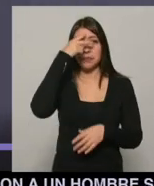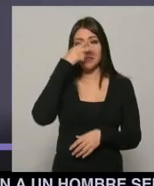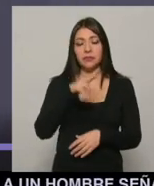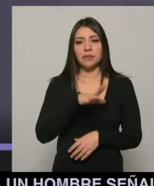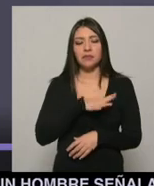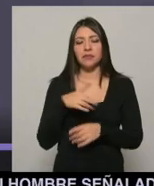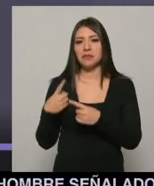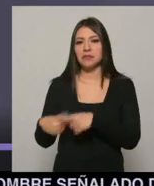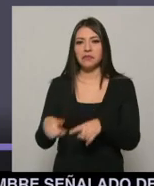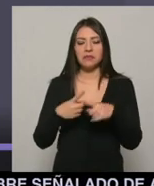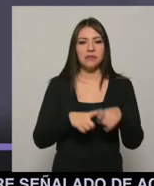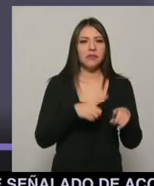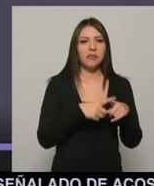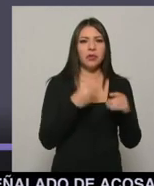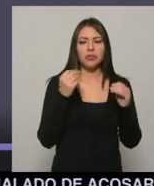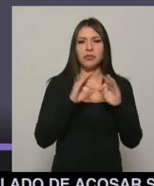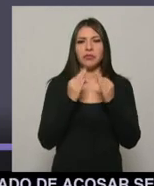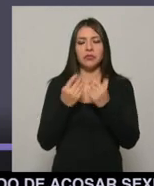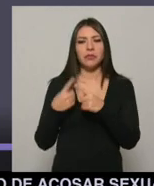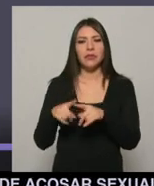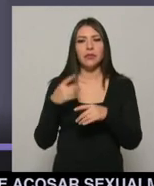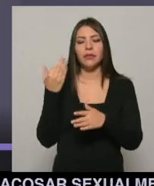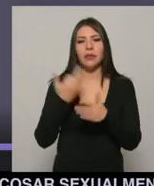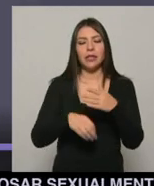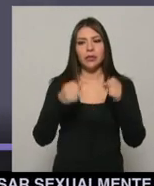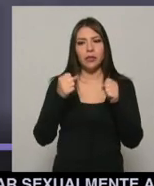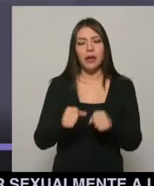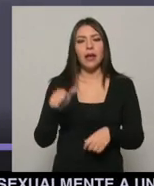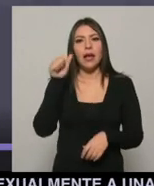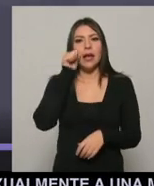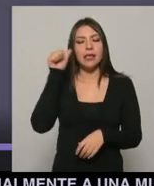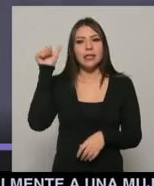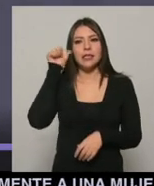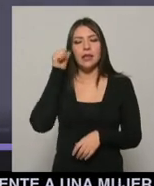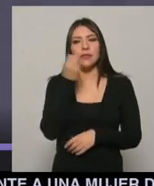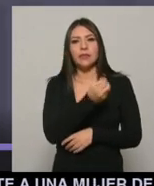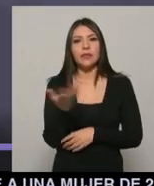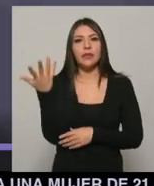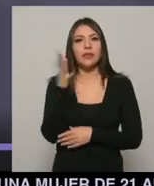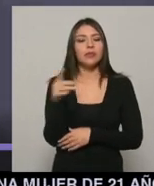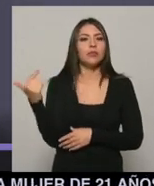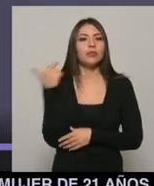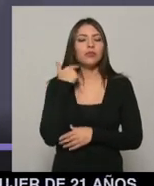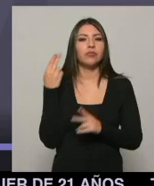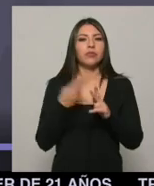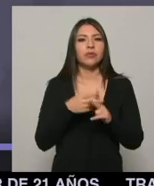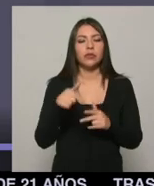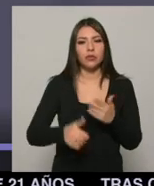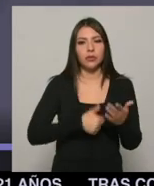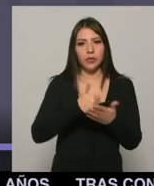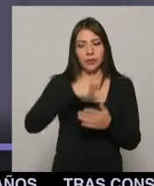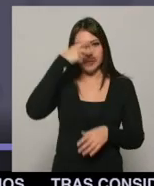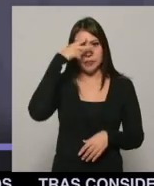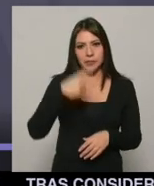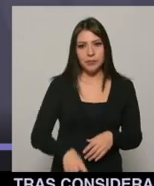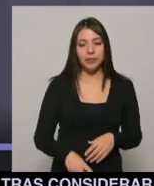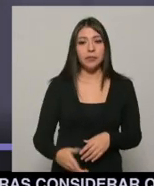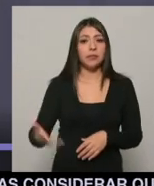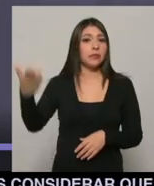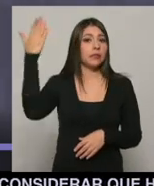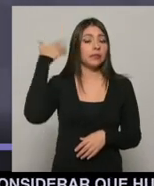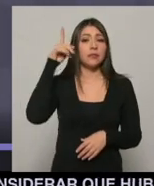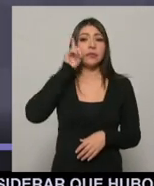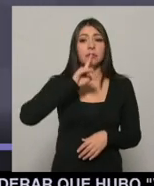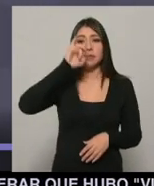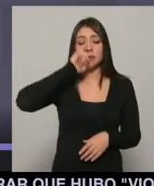reflejada de muchas maneras la inseguridad. Ayer, por ejemplo, hubo 10 homicidios en la capital del país, cuando en su informe la